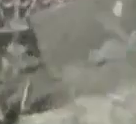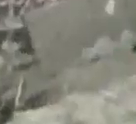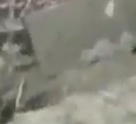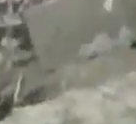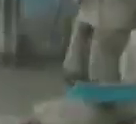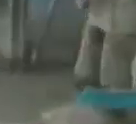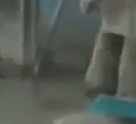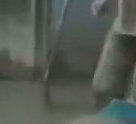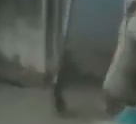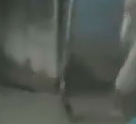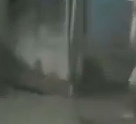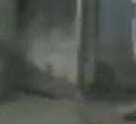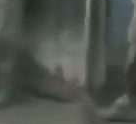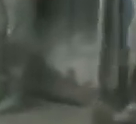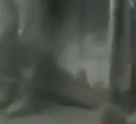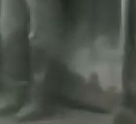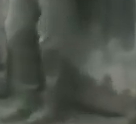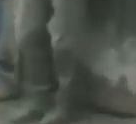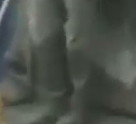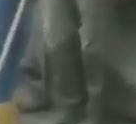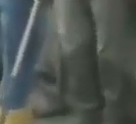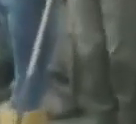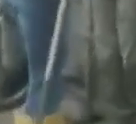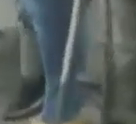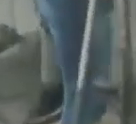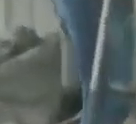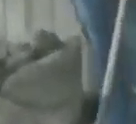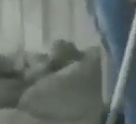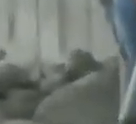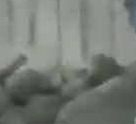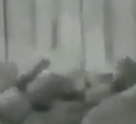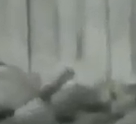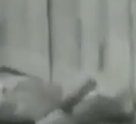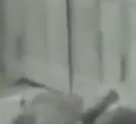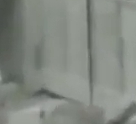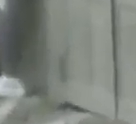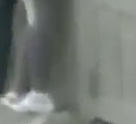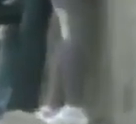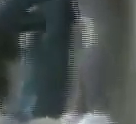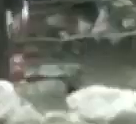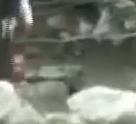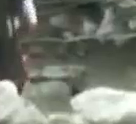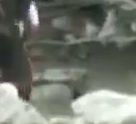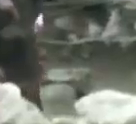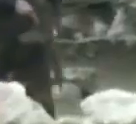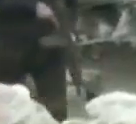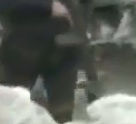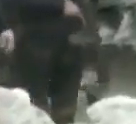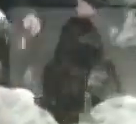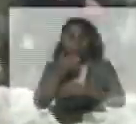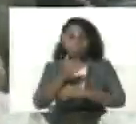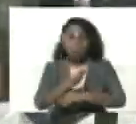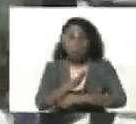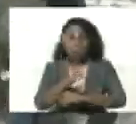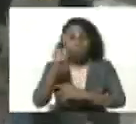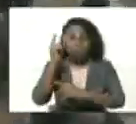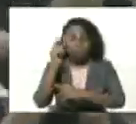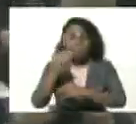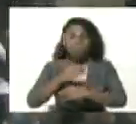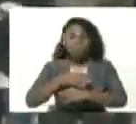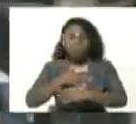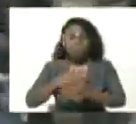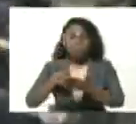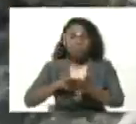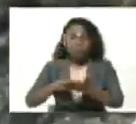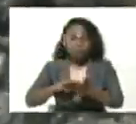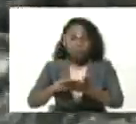habitabilidad. De esos dos números, que totalizan 539, esperamos que en los próximos días puedan